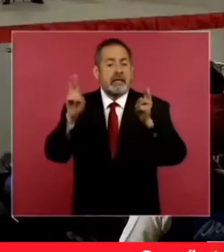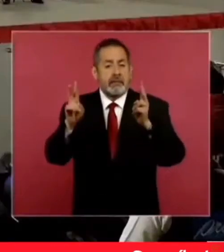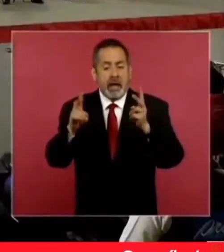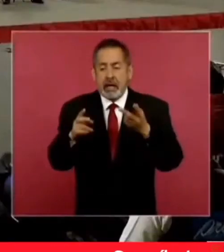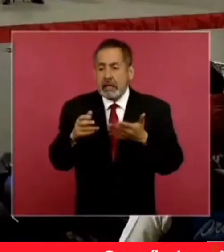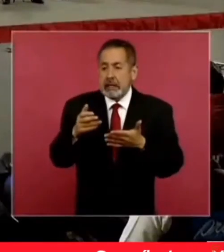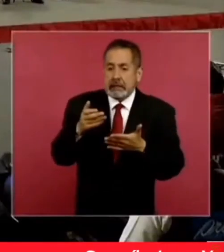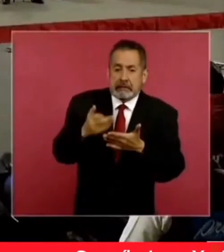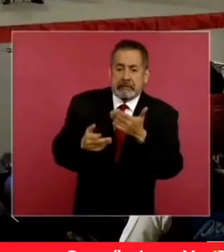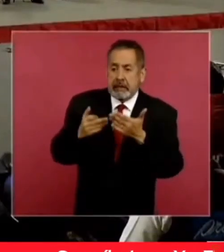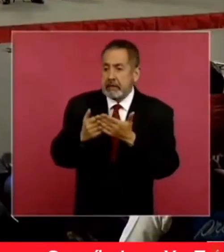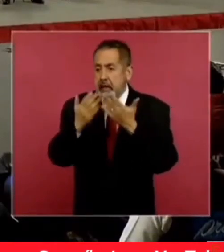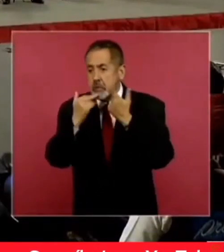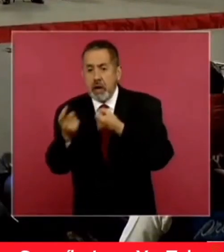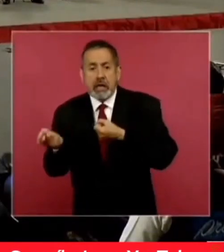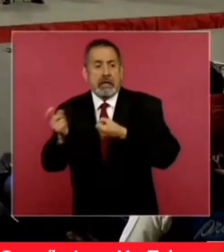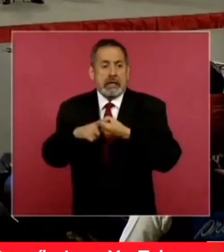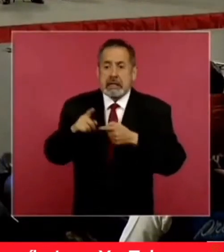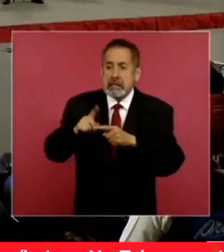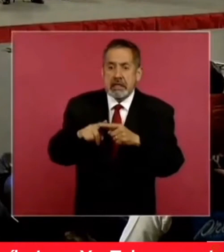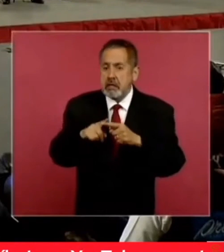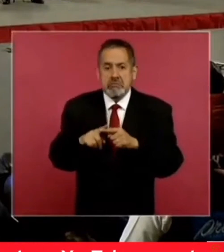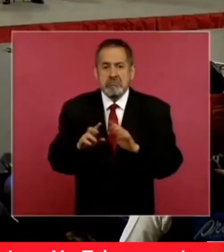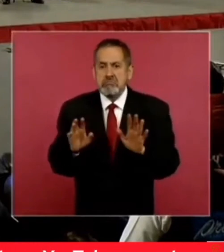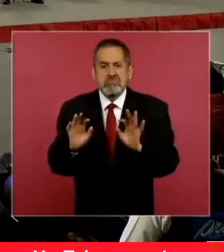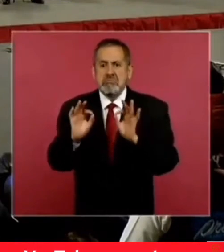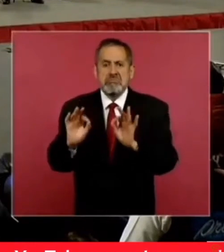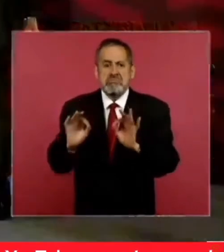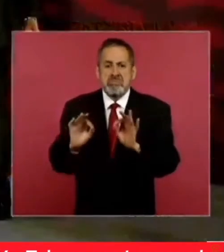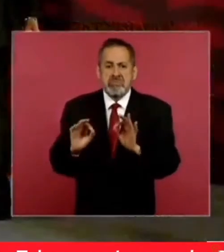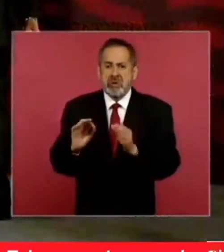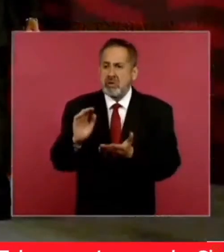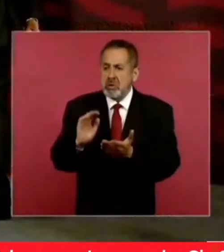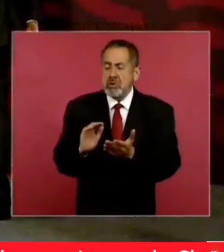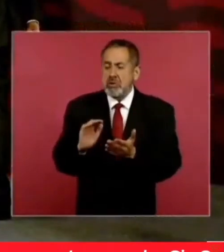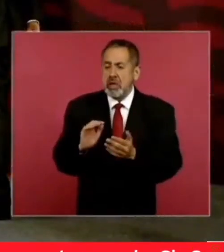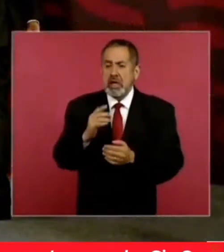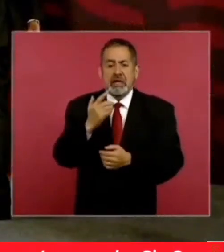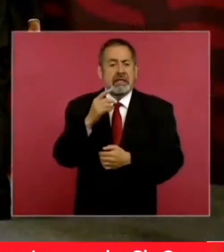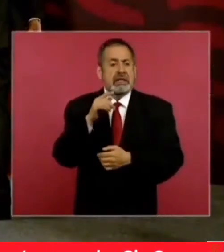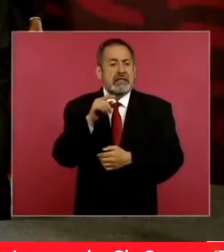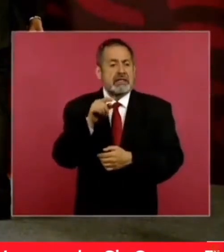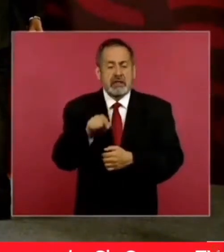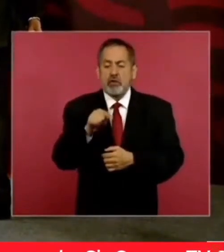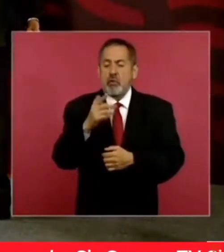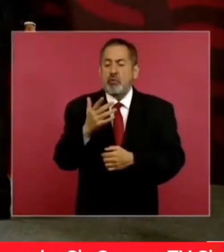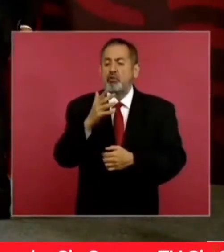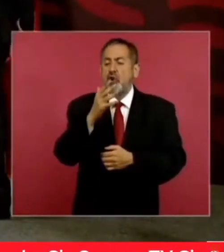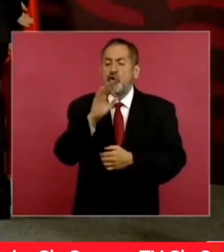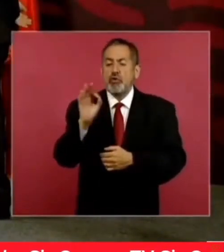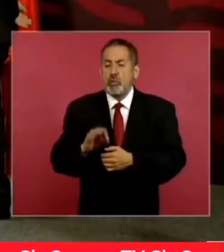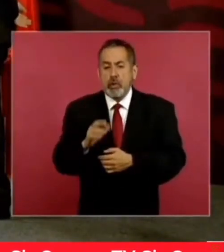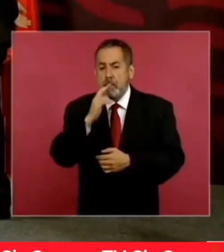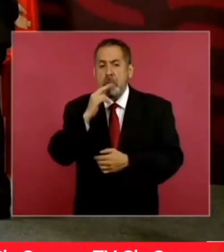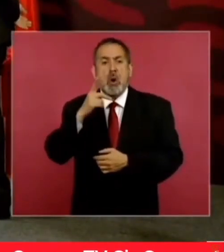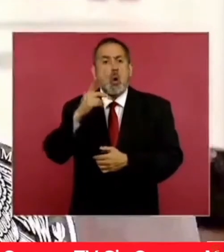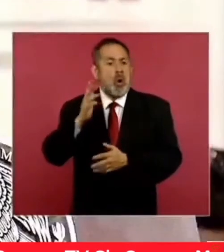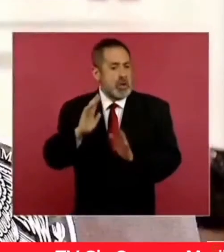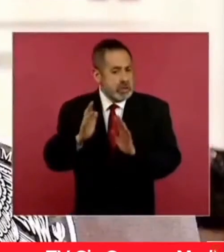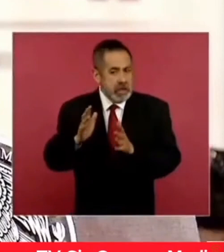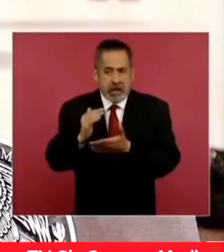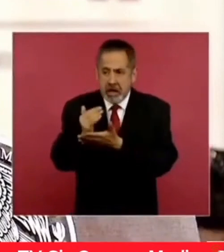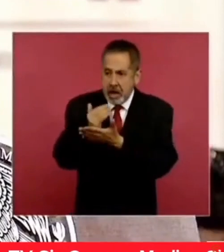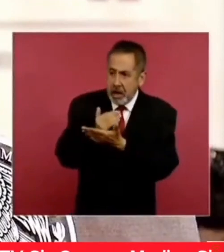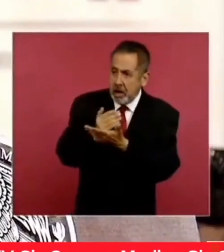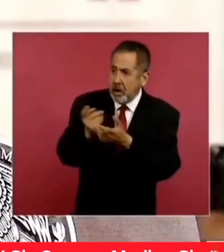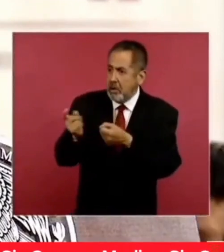carencia de seguridad social. Tuvimos una disminución de menos 5.8% que fue mejor que la del promedio a nivel